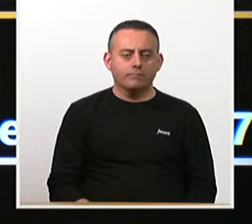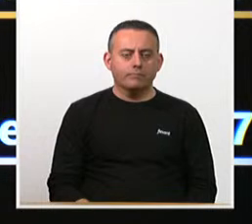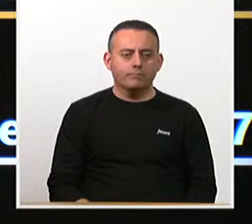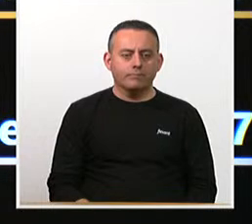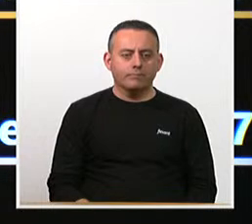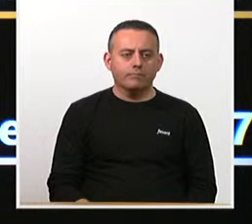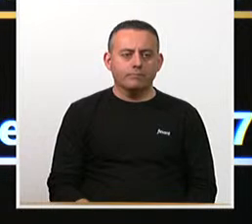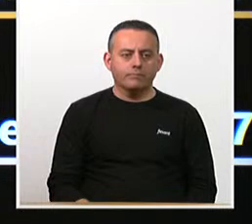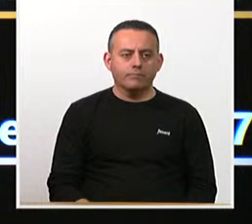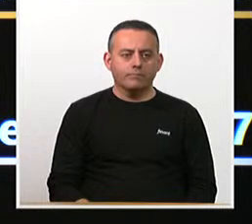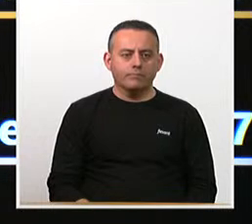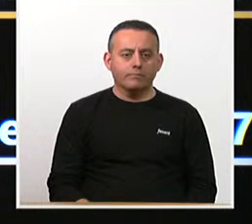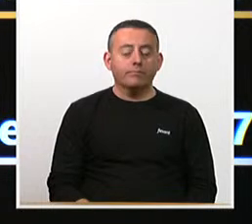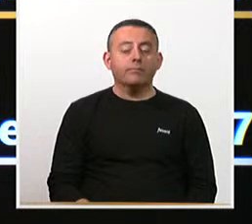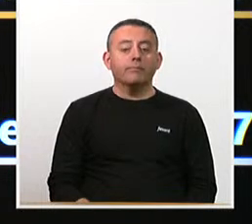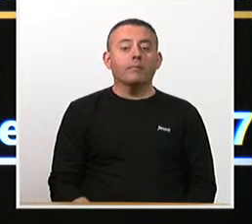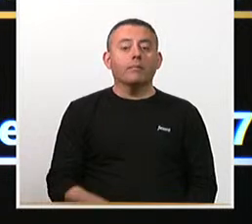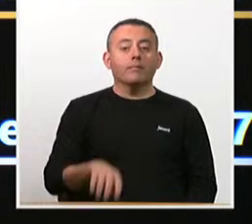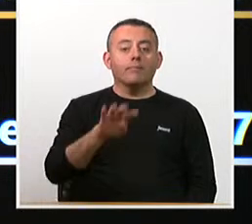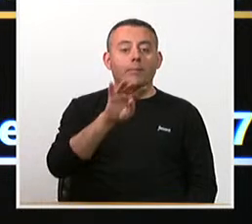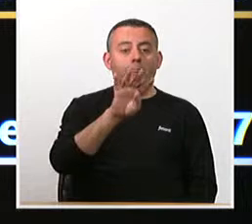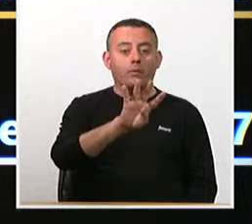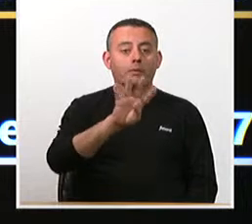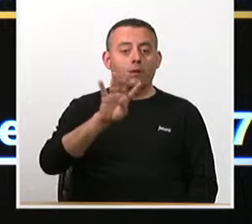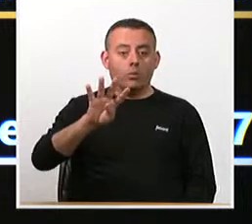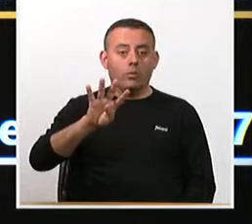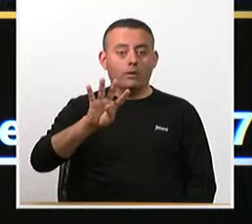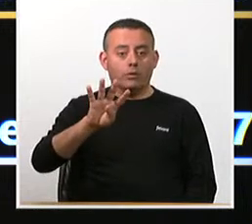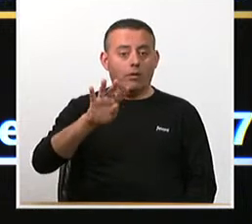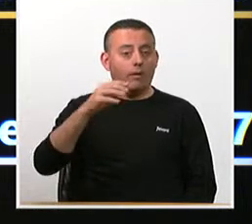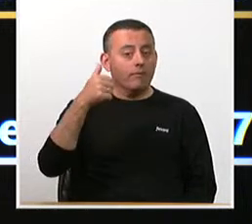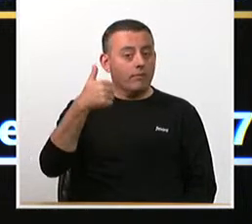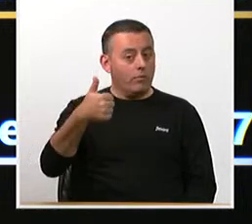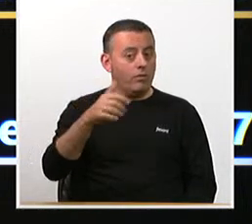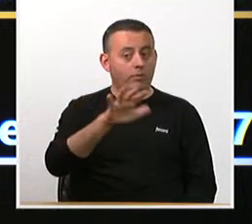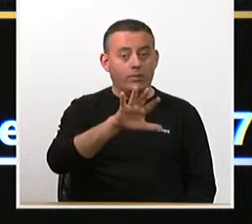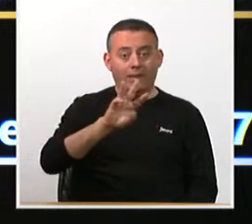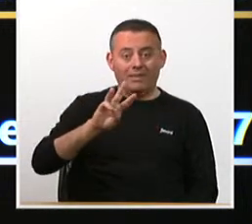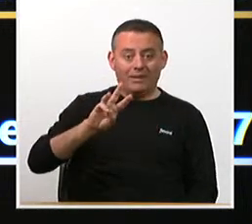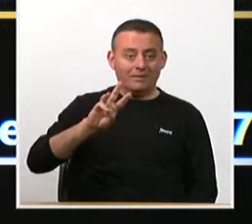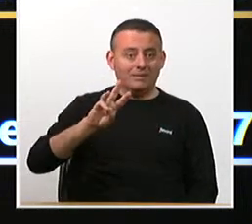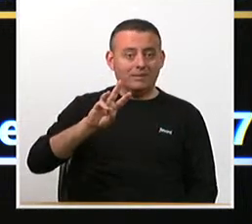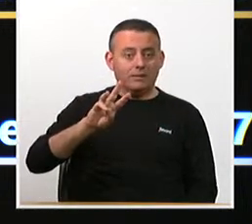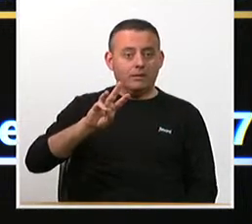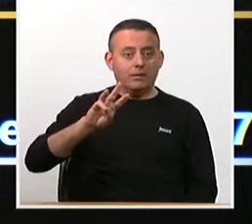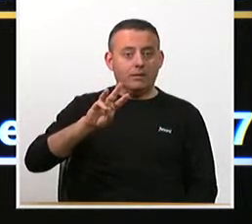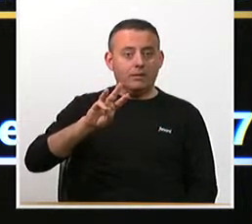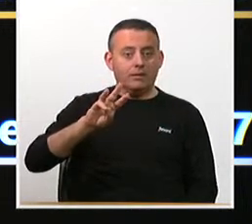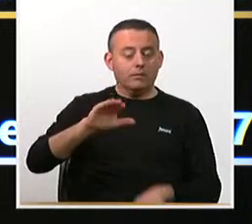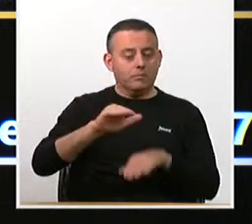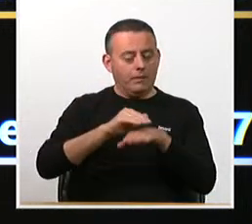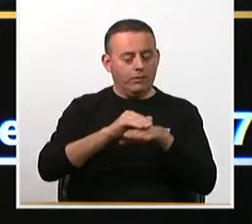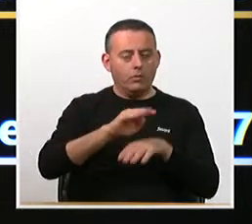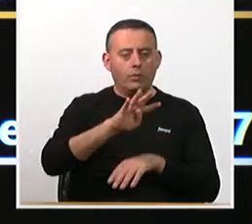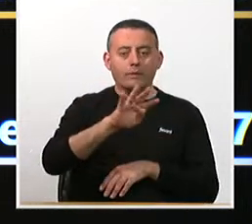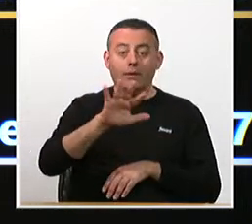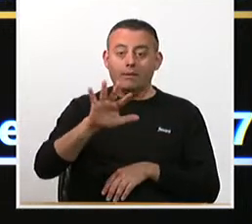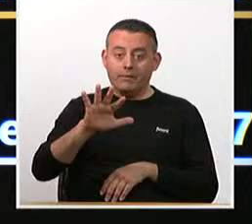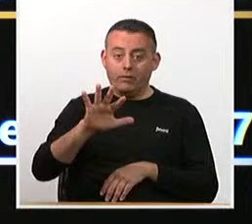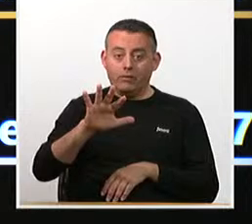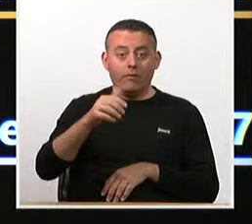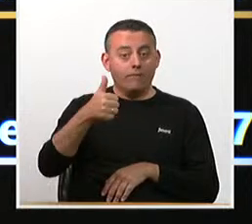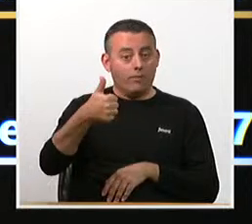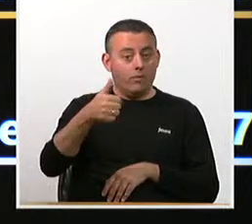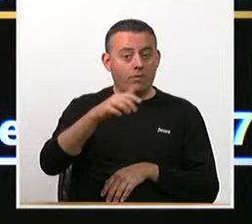votación Pues con 44 votos a favor 53 45 votos a